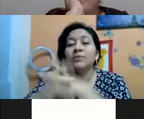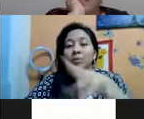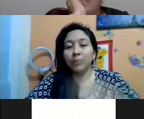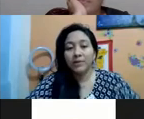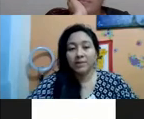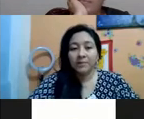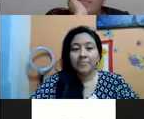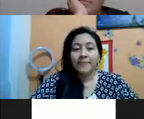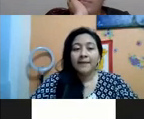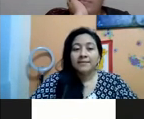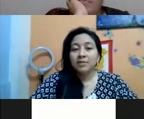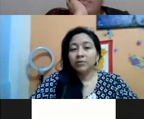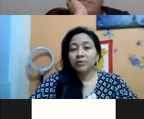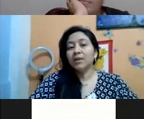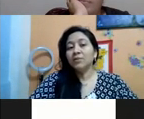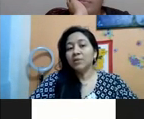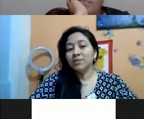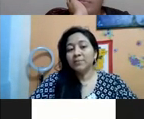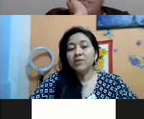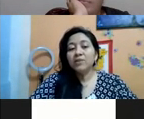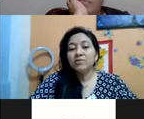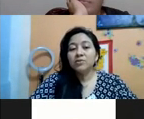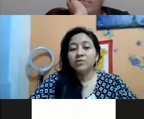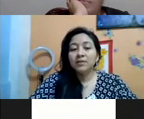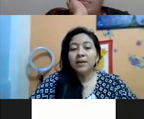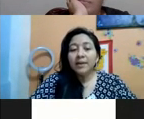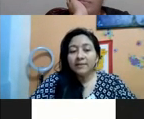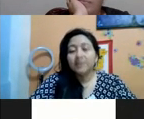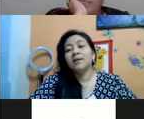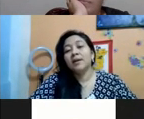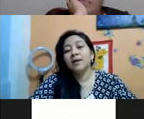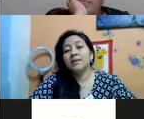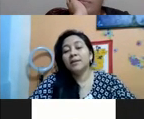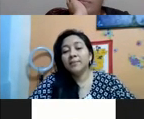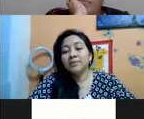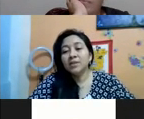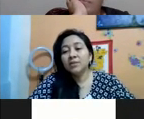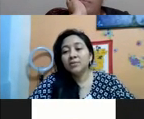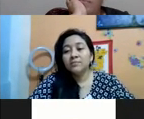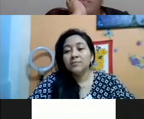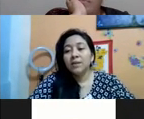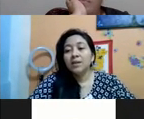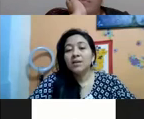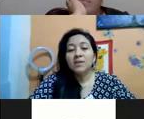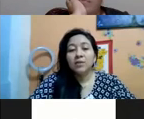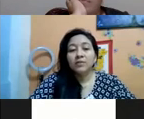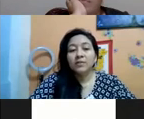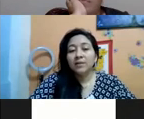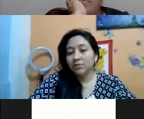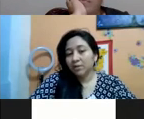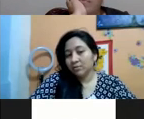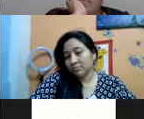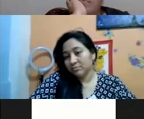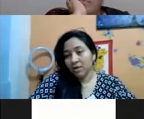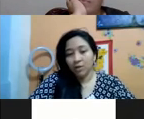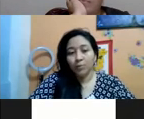pues también lo puedo hacer. Si contestan esto, es el 100%, si contestan esta, es el 30%, y si ya contestan a la